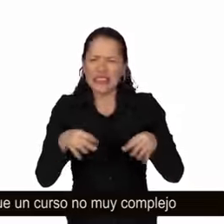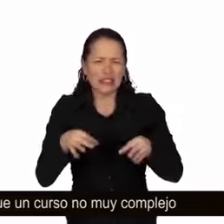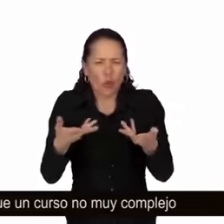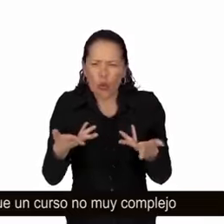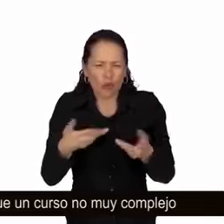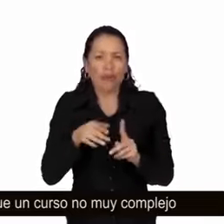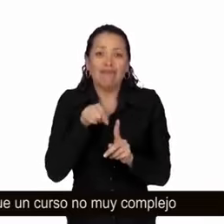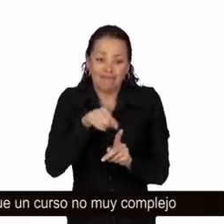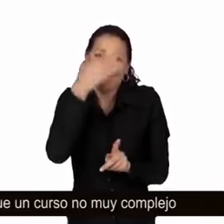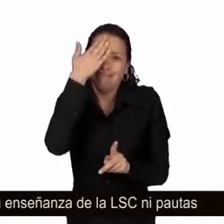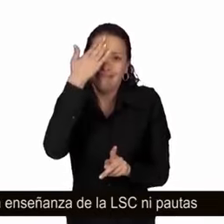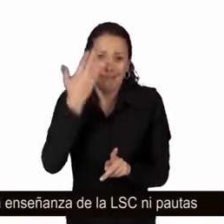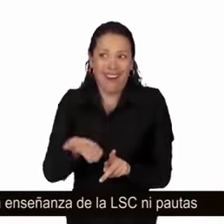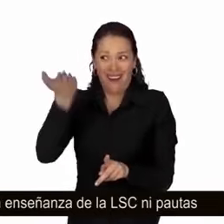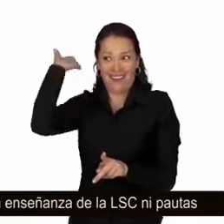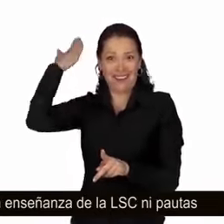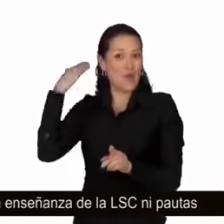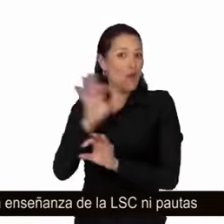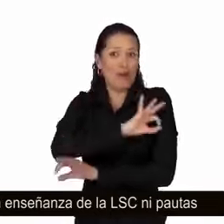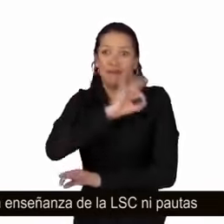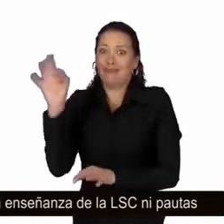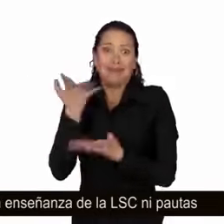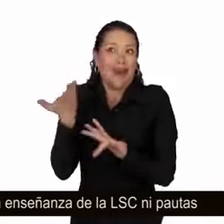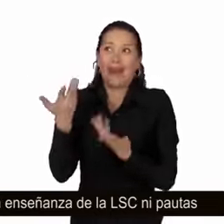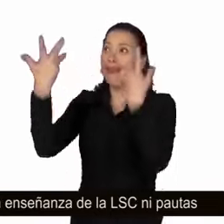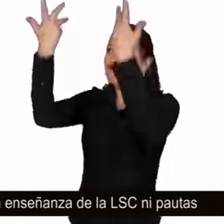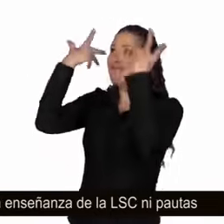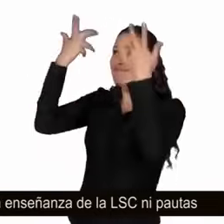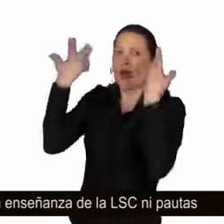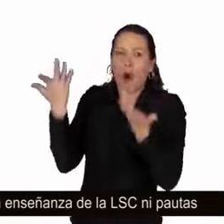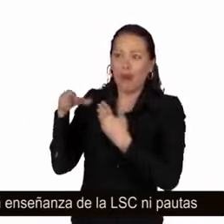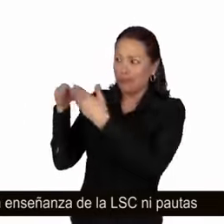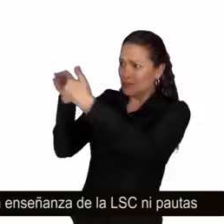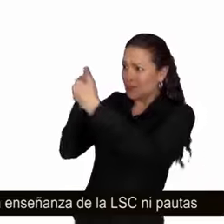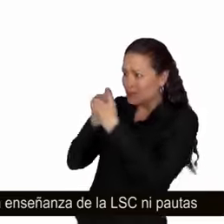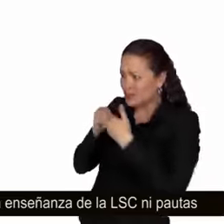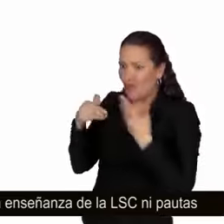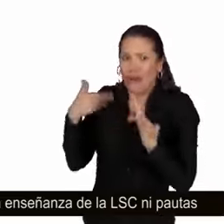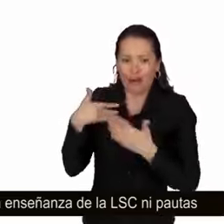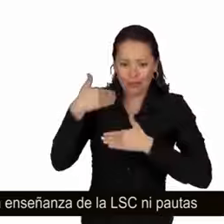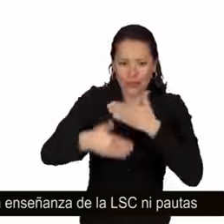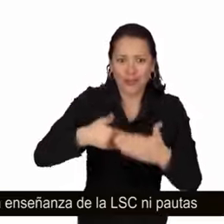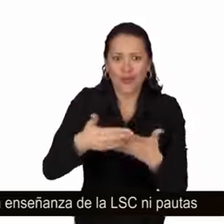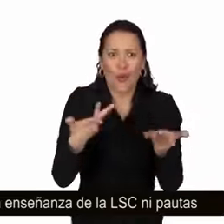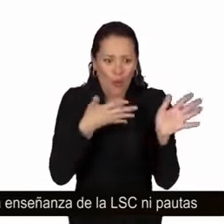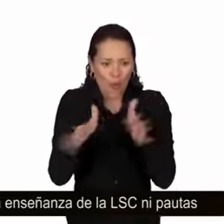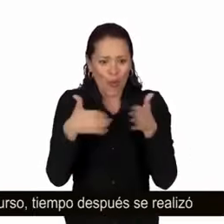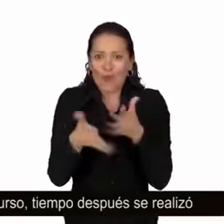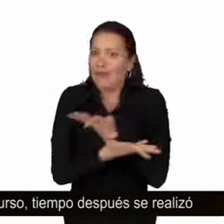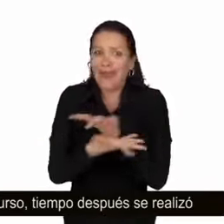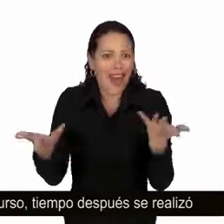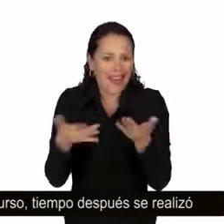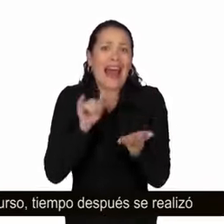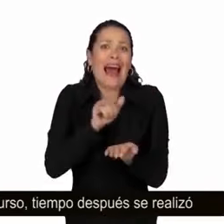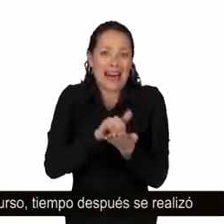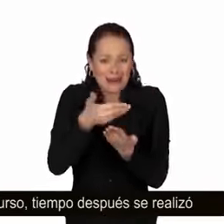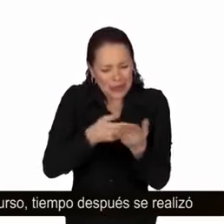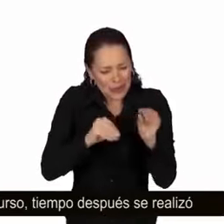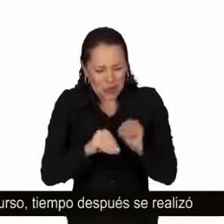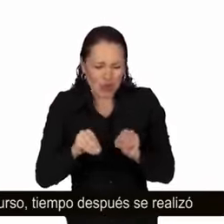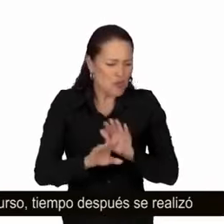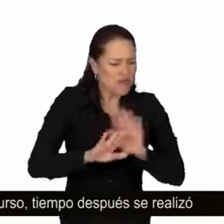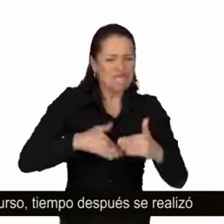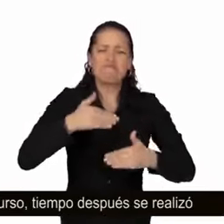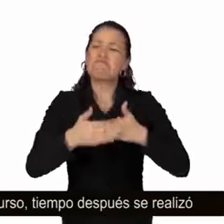curso no muy complejo, pues no tenían experiencia previa en la enseñanza de lengua de señas, ni pautas en el proceso